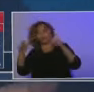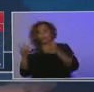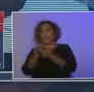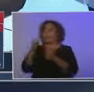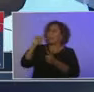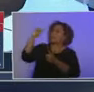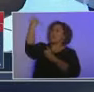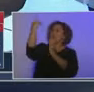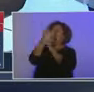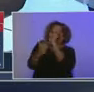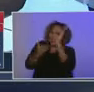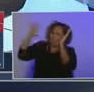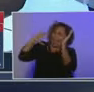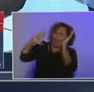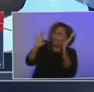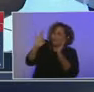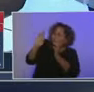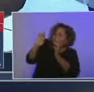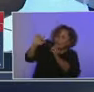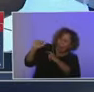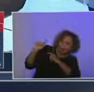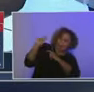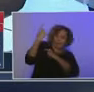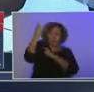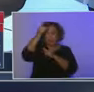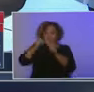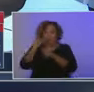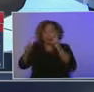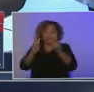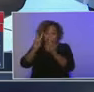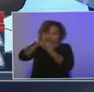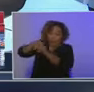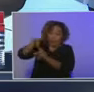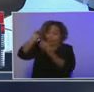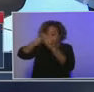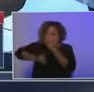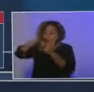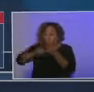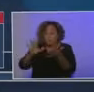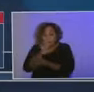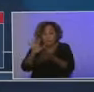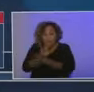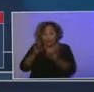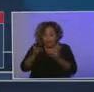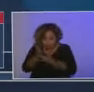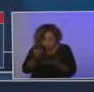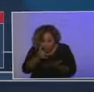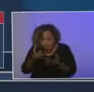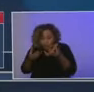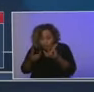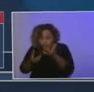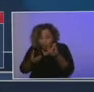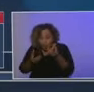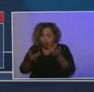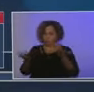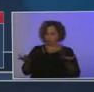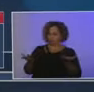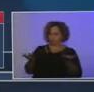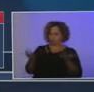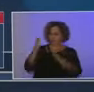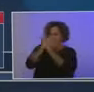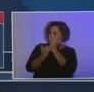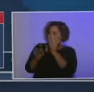primera lista que existía con FEMA? Que te recuerdan las aplicaciones, que todo el mundo solicitaba las aplicaciones por el celular. Pues de momento como que